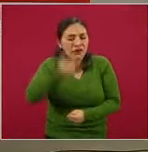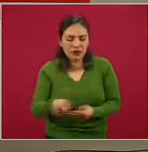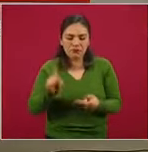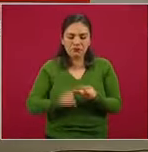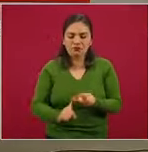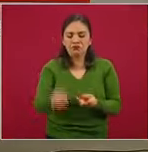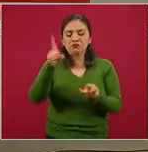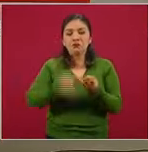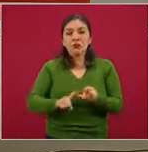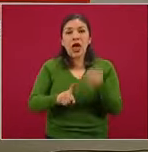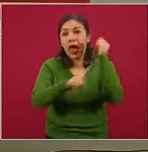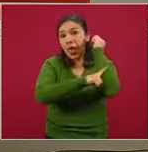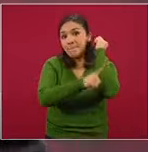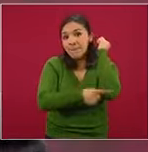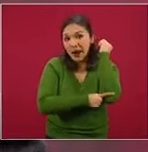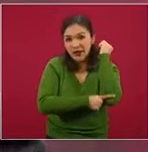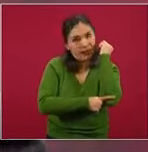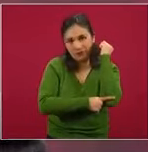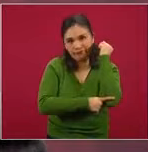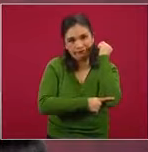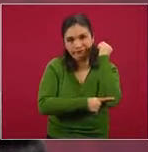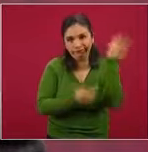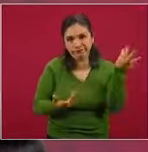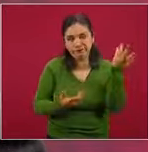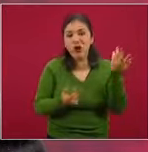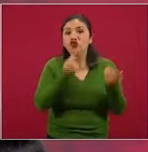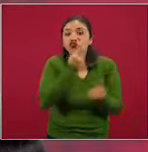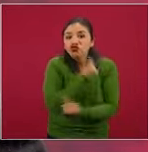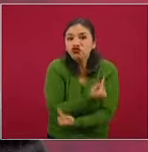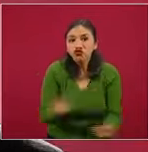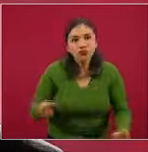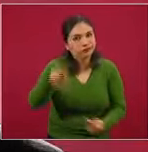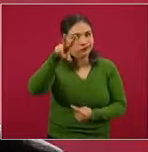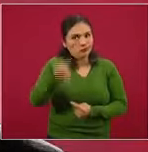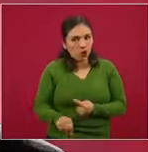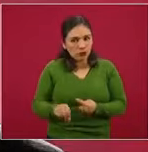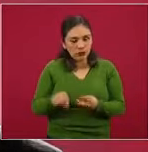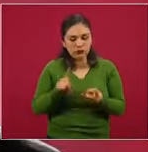personas embarazadas, niñas y niños.